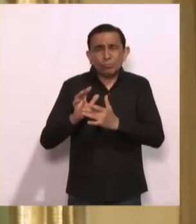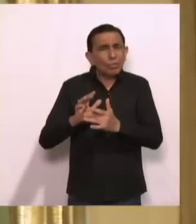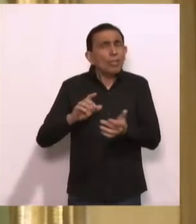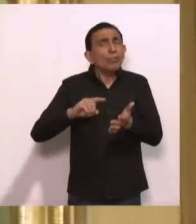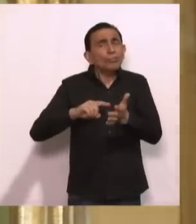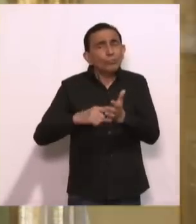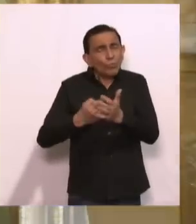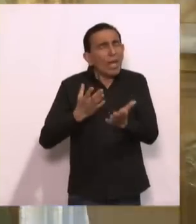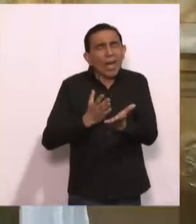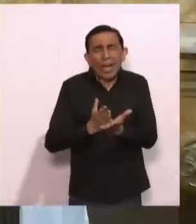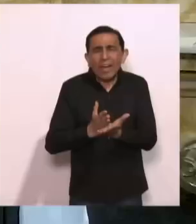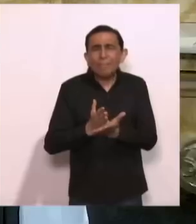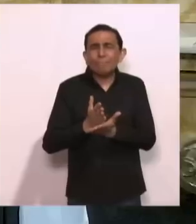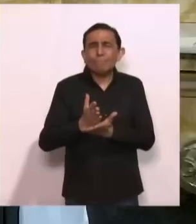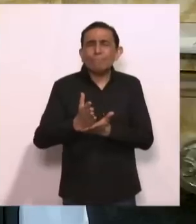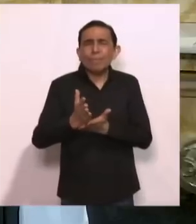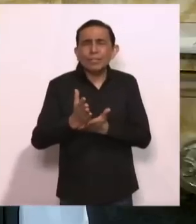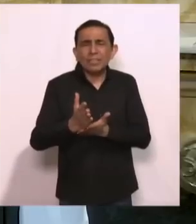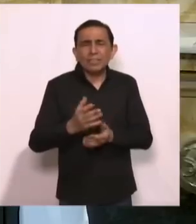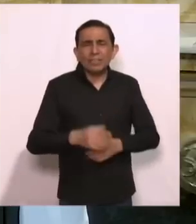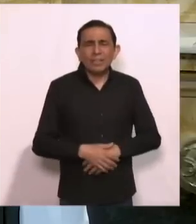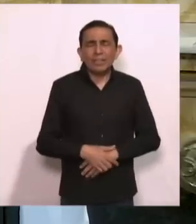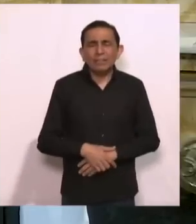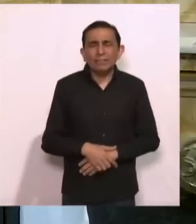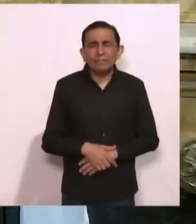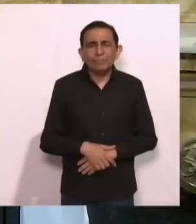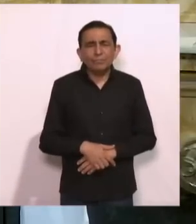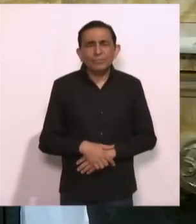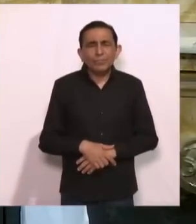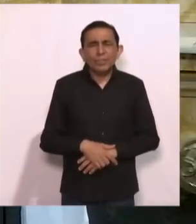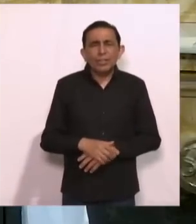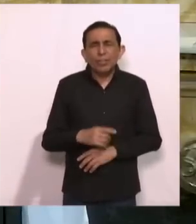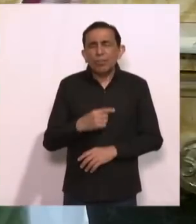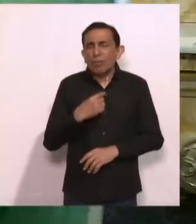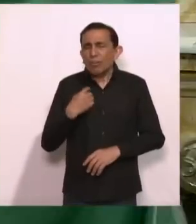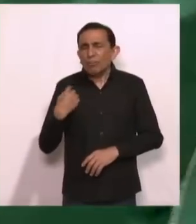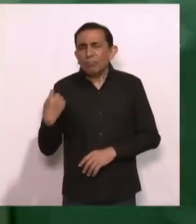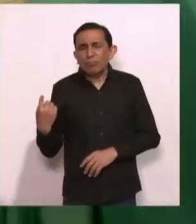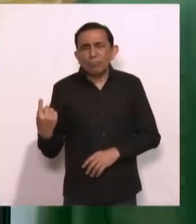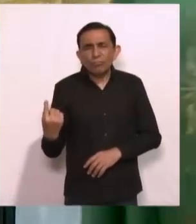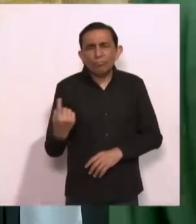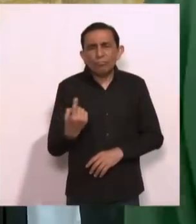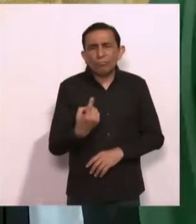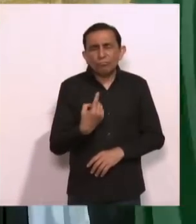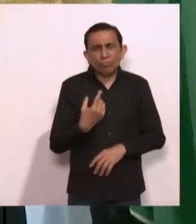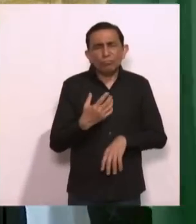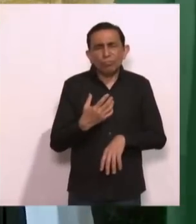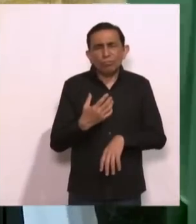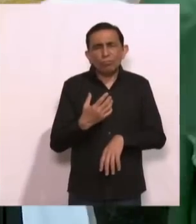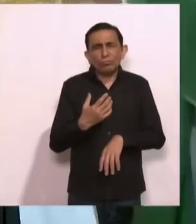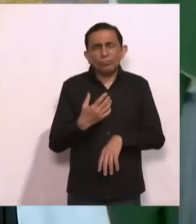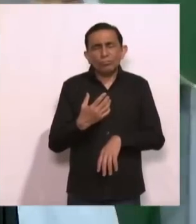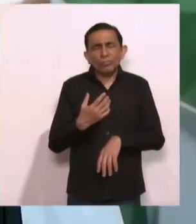Catedral Metropolitana de Buenos Aires, compartimos la Santa Misa presidida por Monseñor